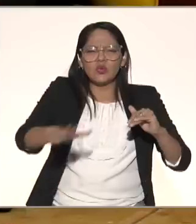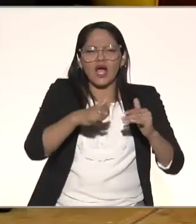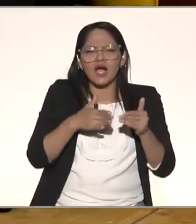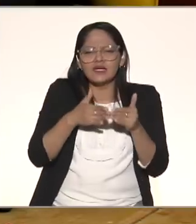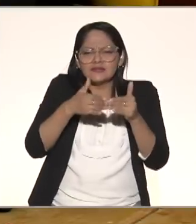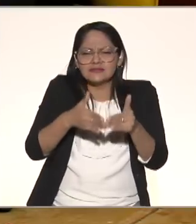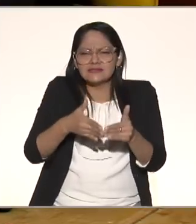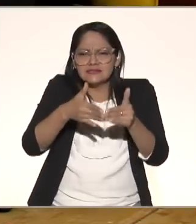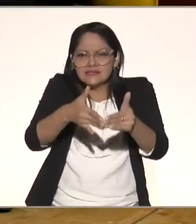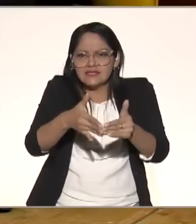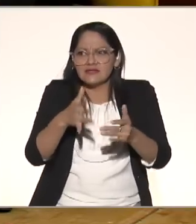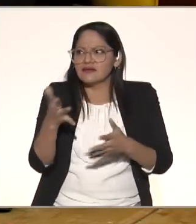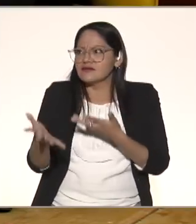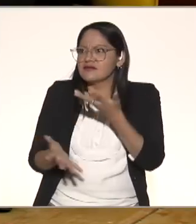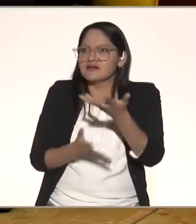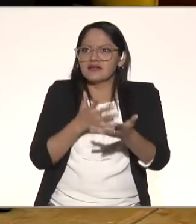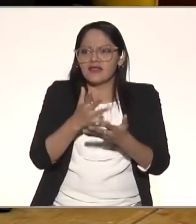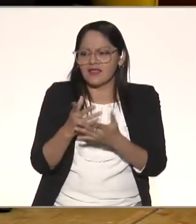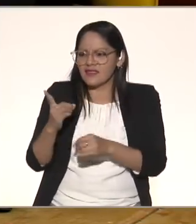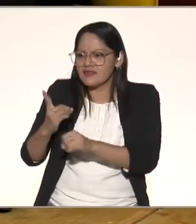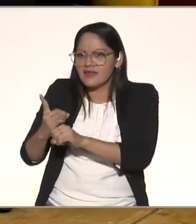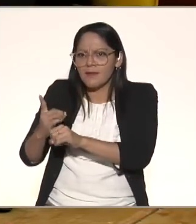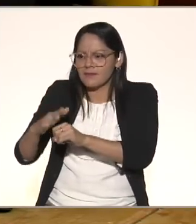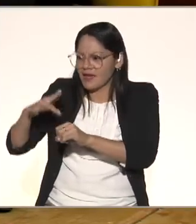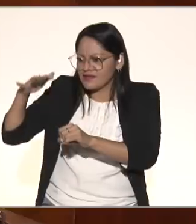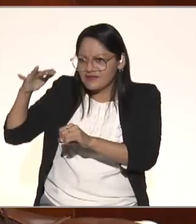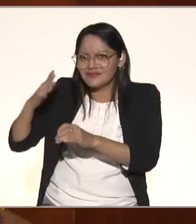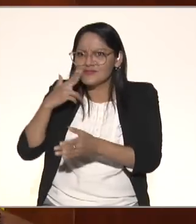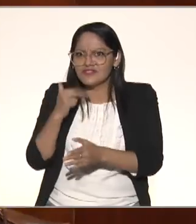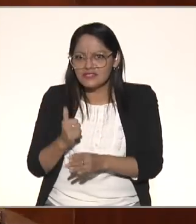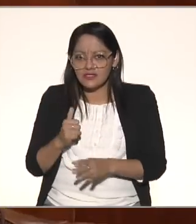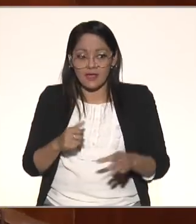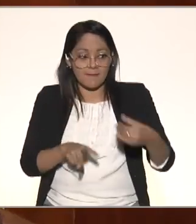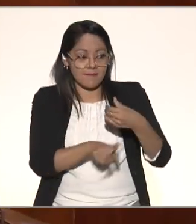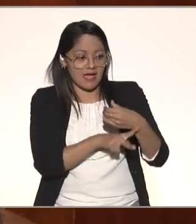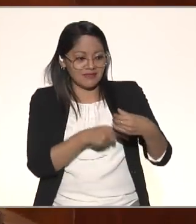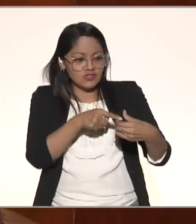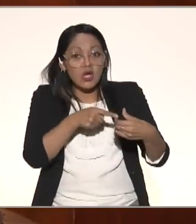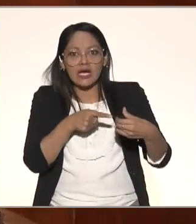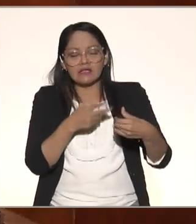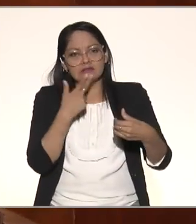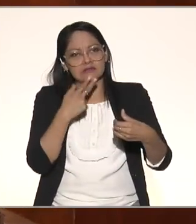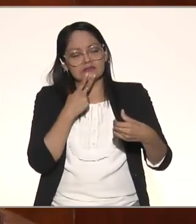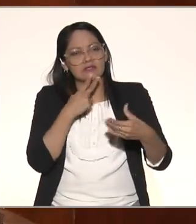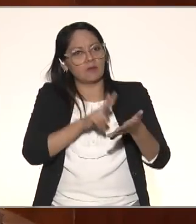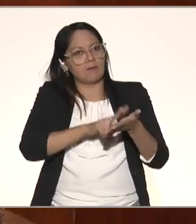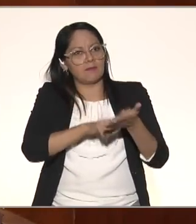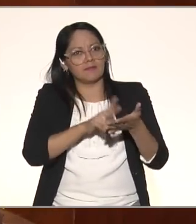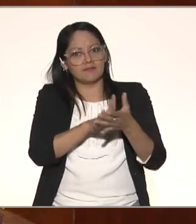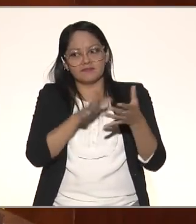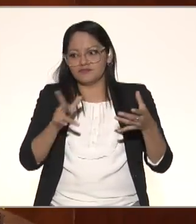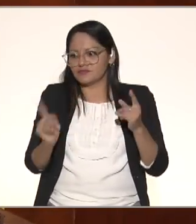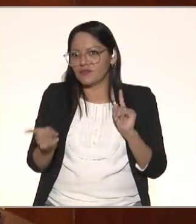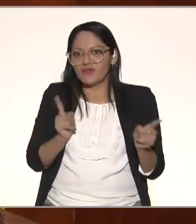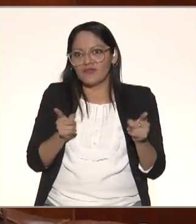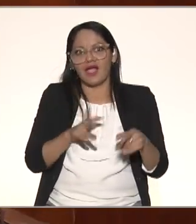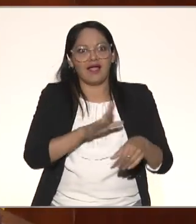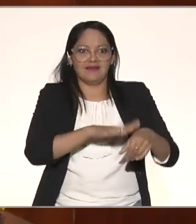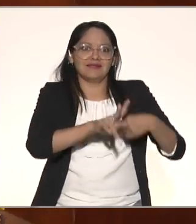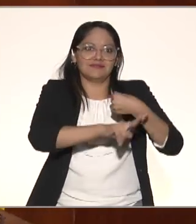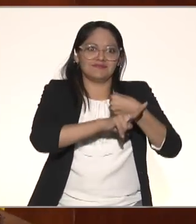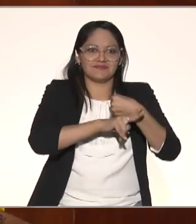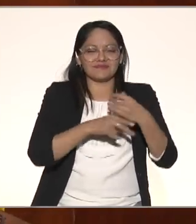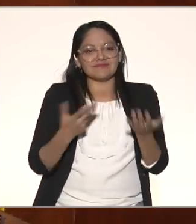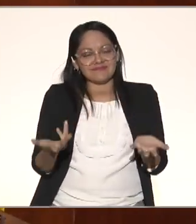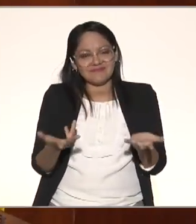algo así, los diamantes no nos sirven para nada. Y el vaso con agua cobra un valor gigantesco. En este sentido, ¿cómo podemos percibir los valores?